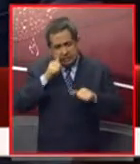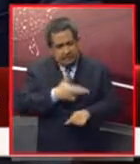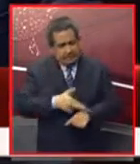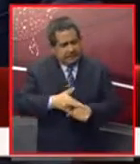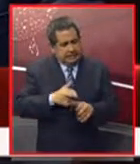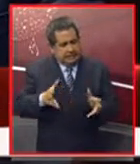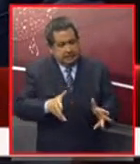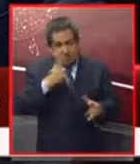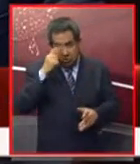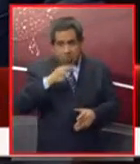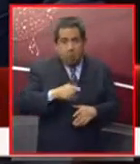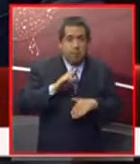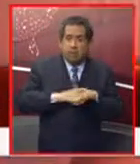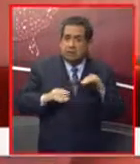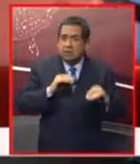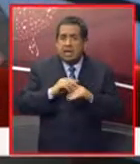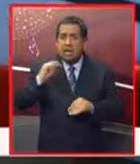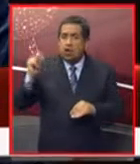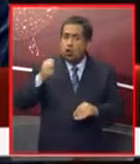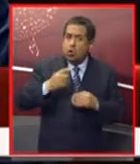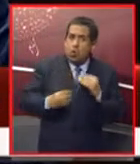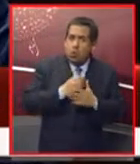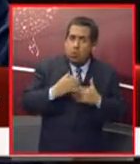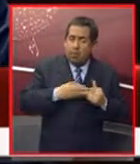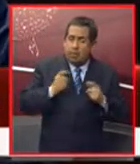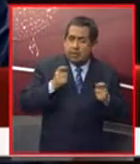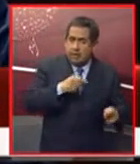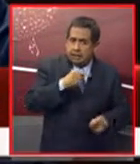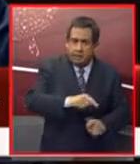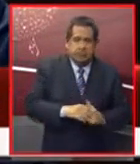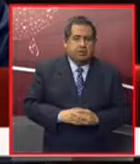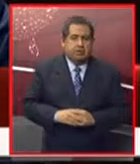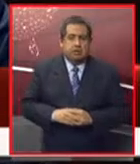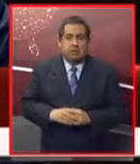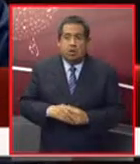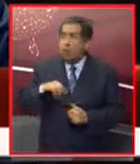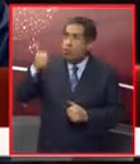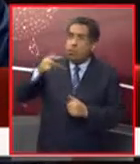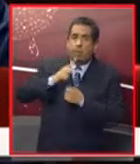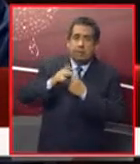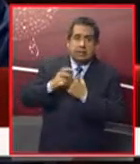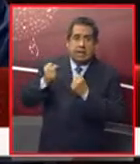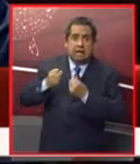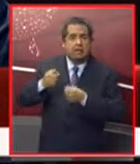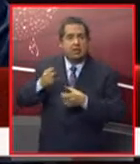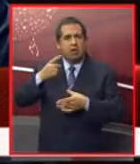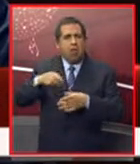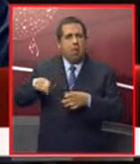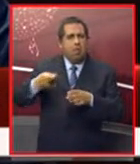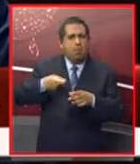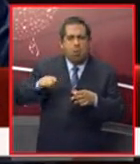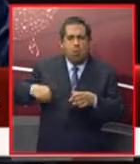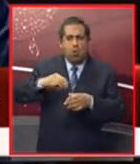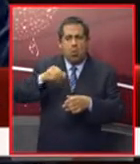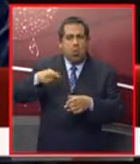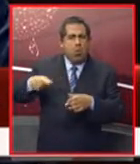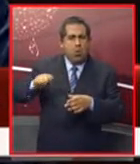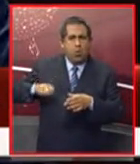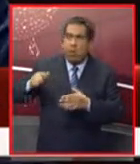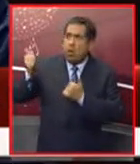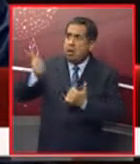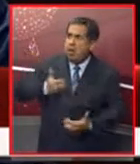con la transferencia tecnológica. La importación excesiva de leche en polvo, la competencia